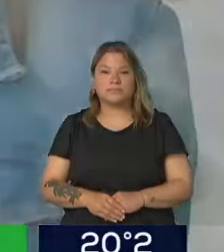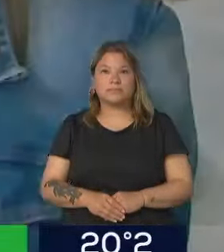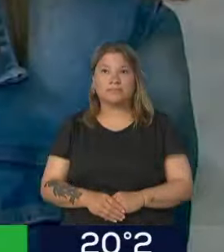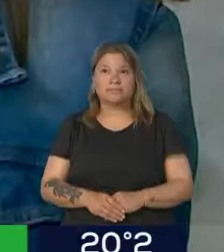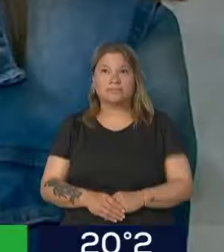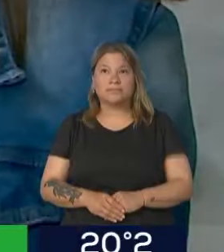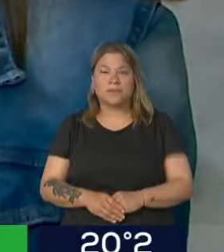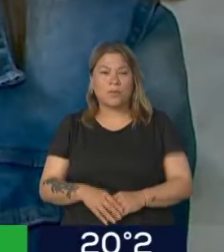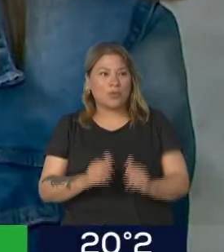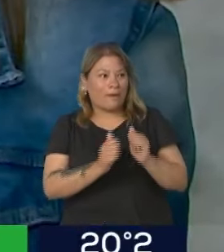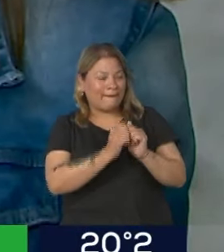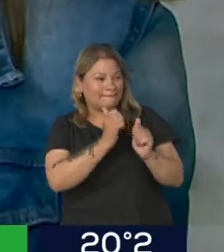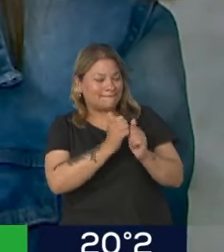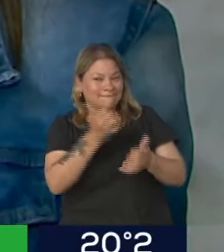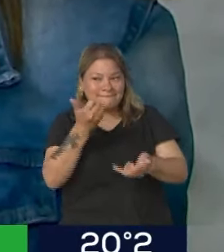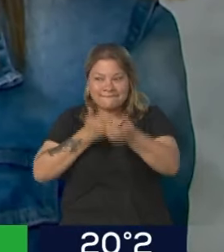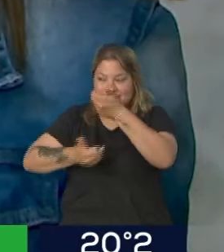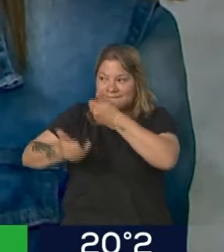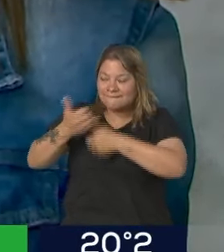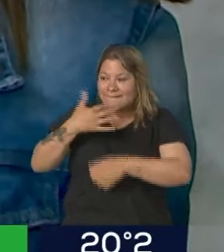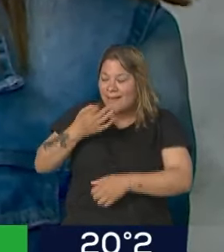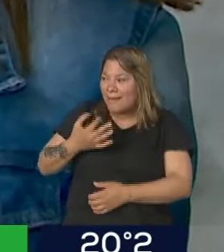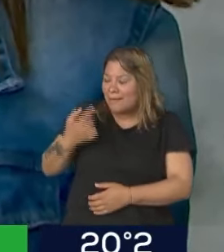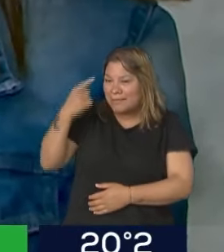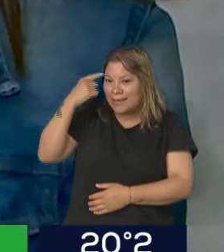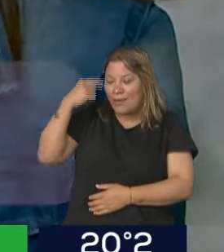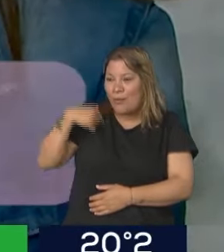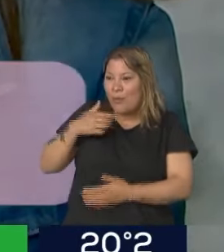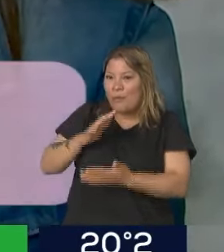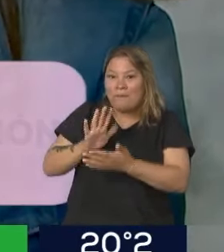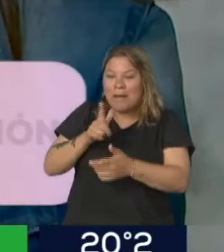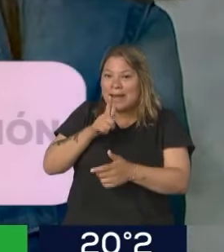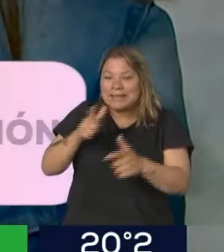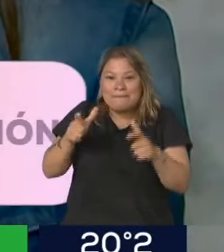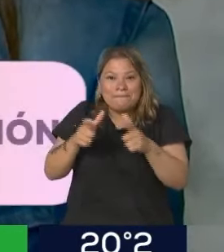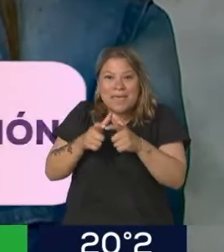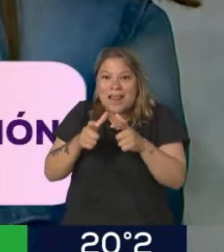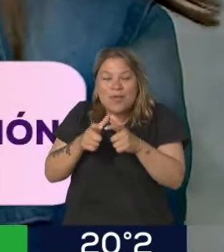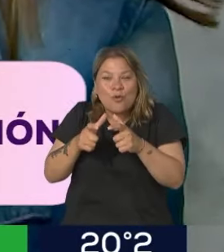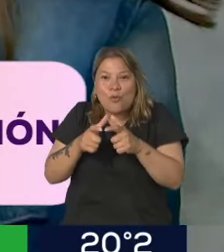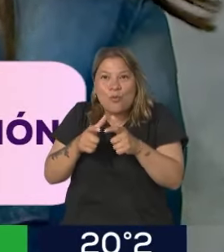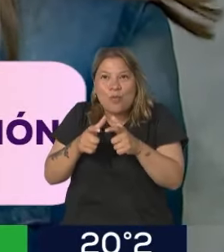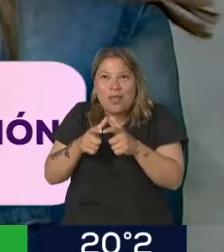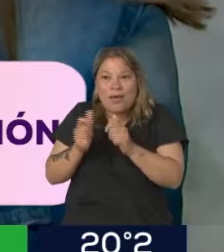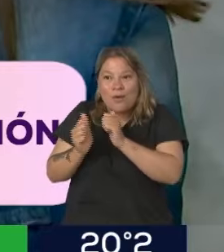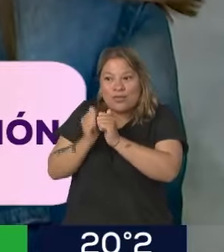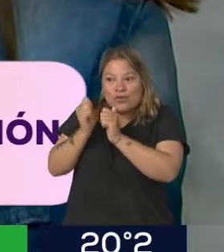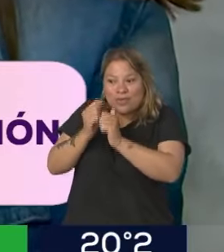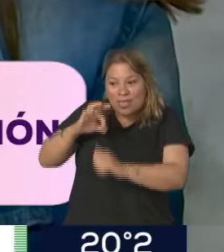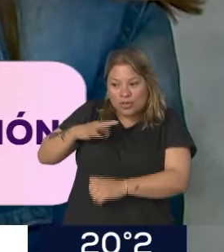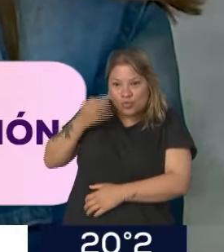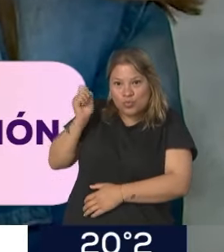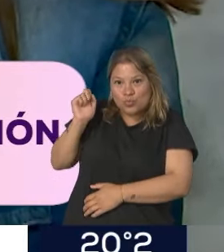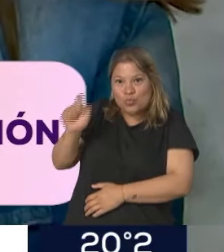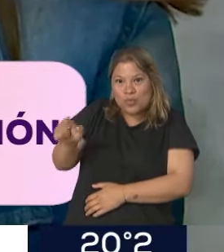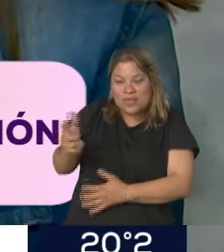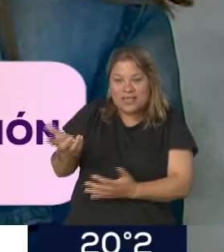Marce, cuando escuché tu historia, la verdad que dije, esto es una novela prácticamente, la historia de tu vida